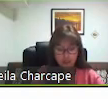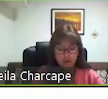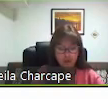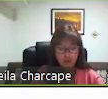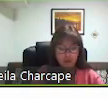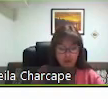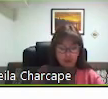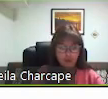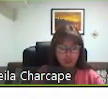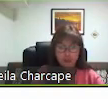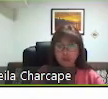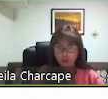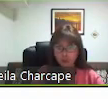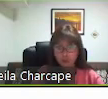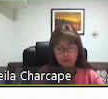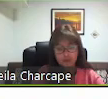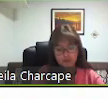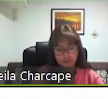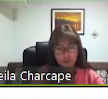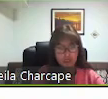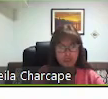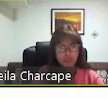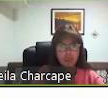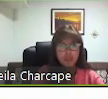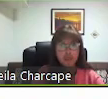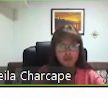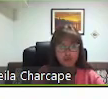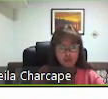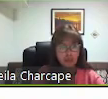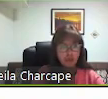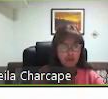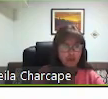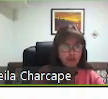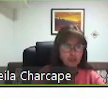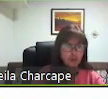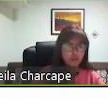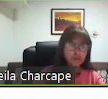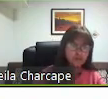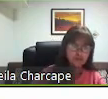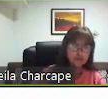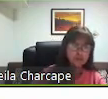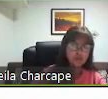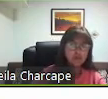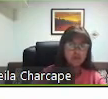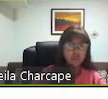que le ocasionó a su hijo, ¿no? Imagínense, siendo su padre biológico.